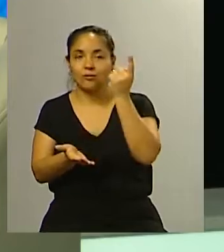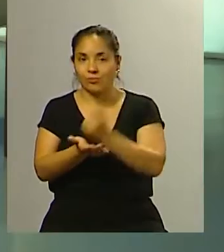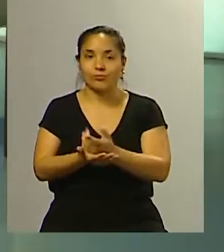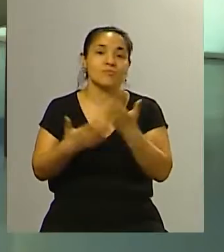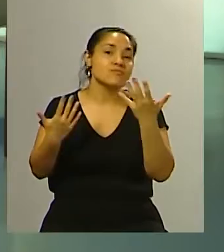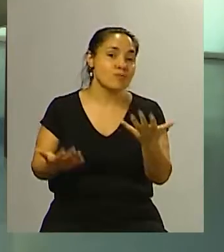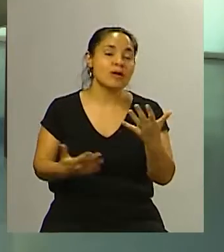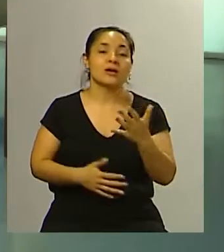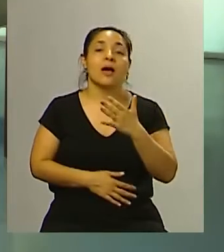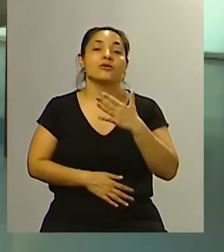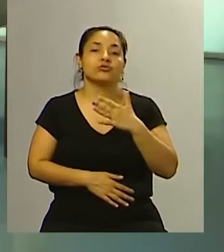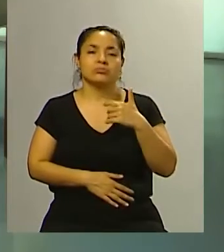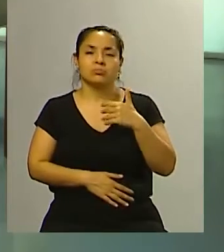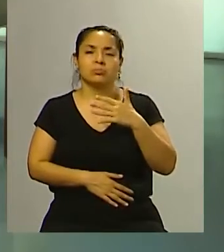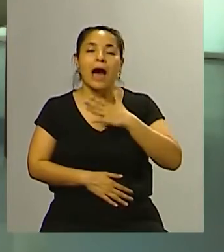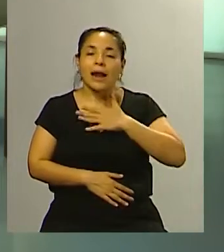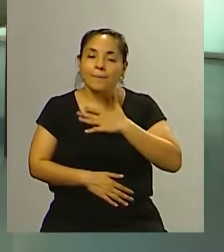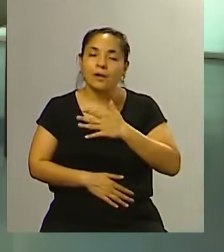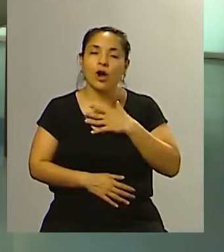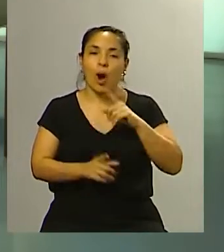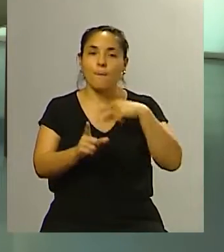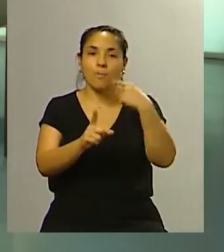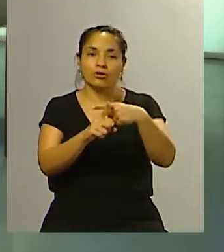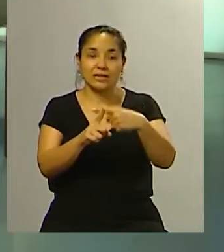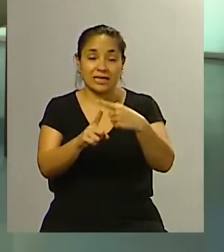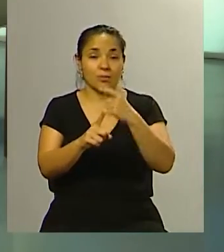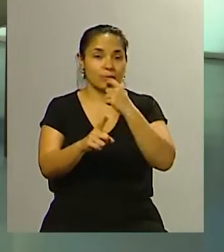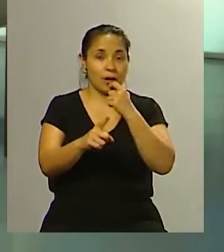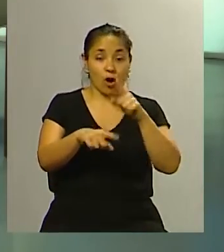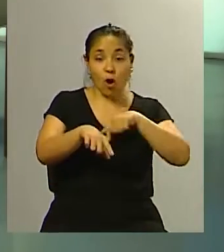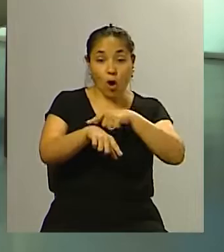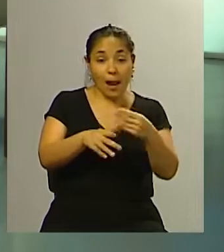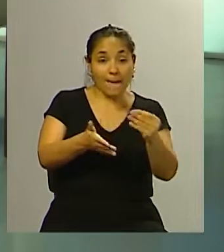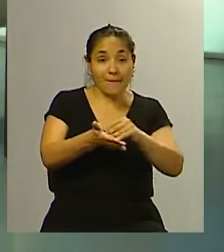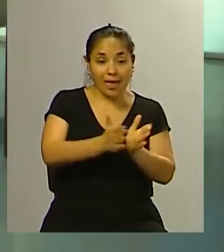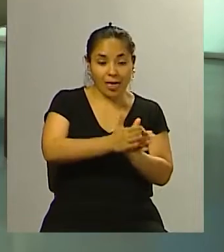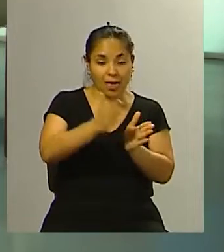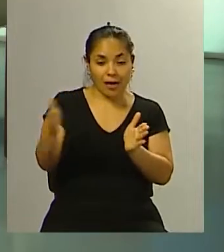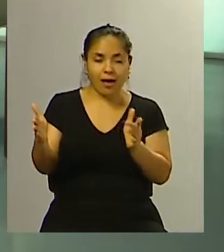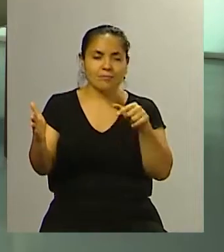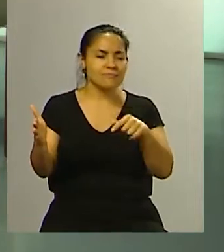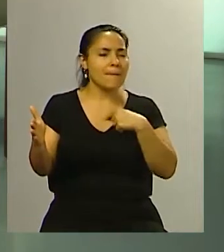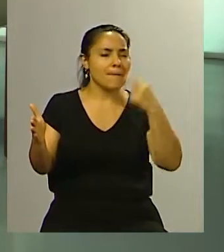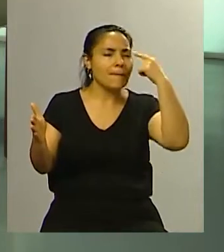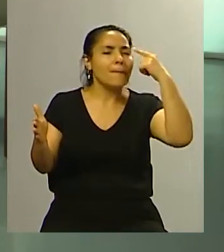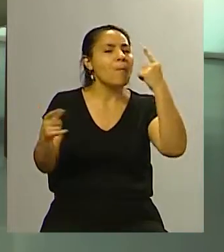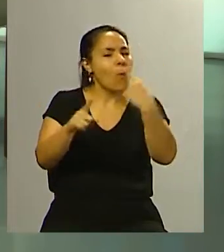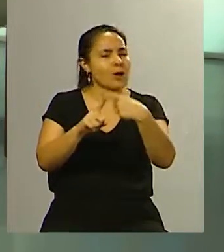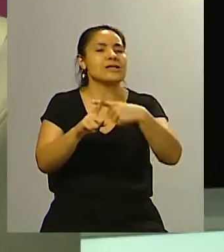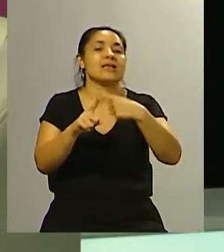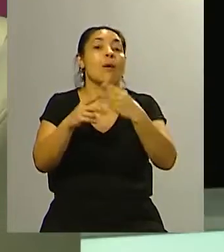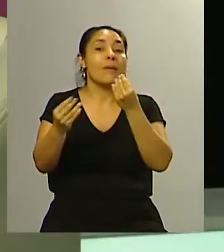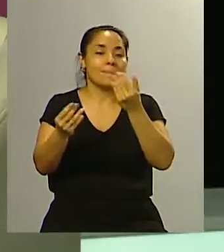verdad que veo con buenos ojos este tiempo extra o un tiempo extendido para poder llevar a cabo estos procesos, para